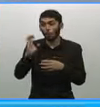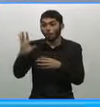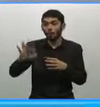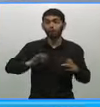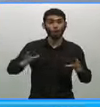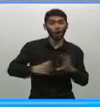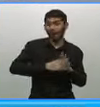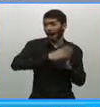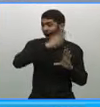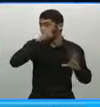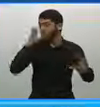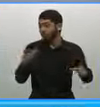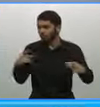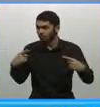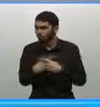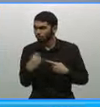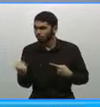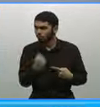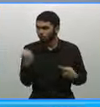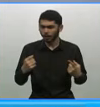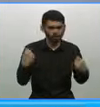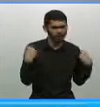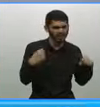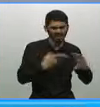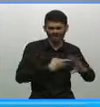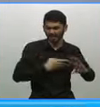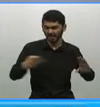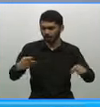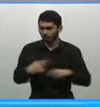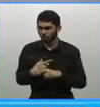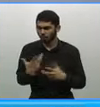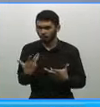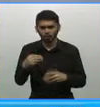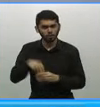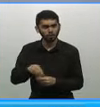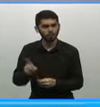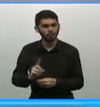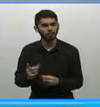etapa decisiva tienen ganas de jugar. Me parece que se había tomado una buena medida ya desde febrero.